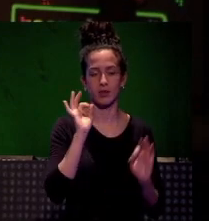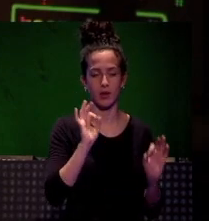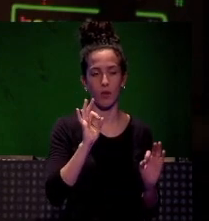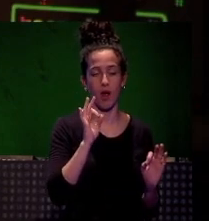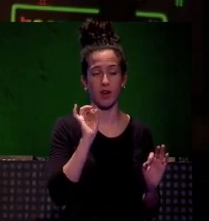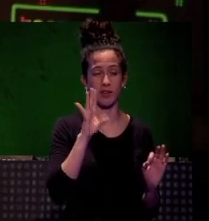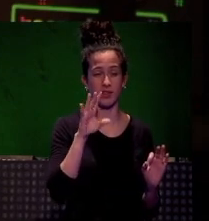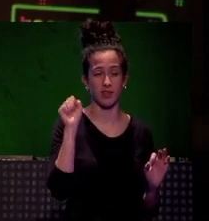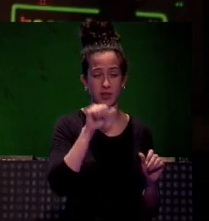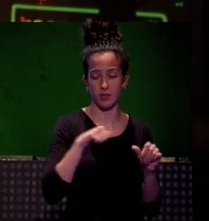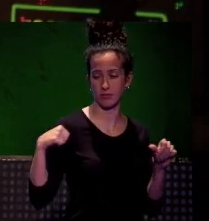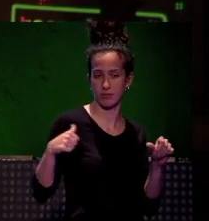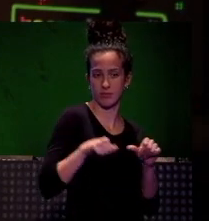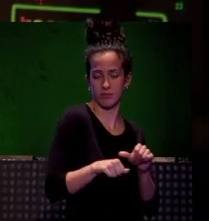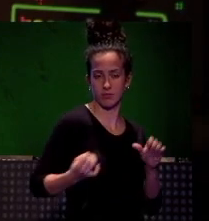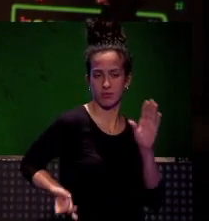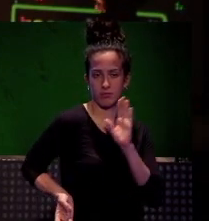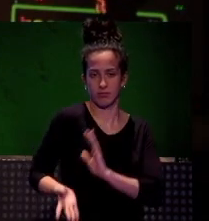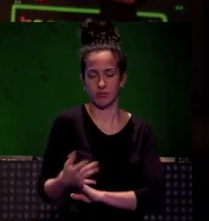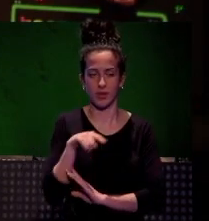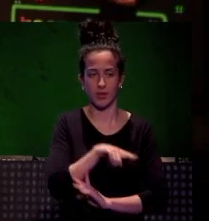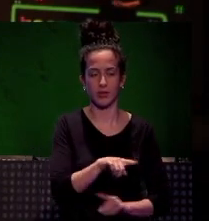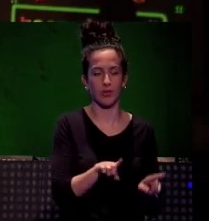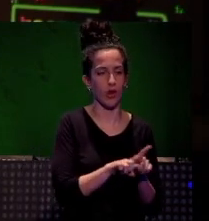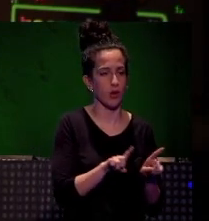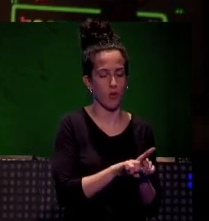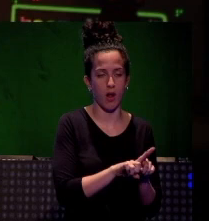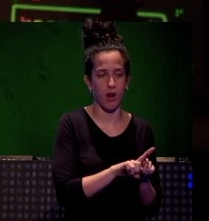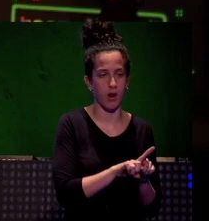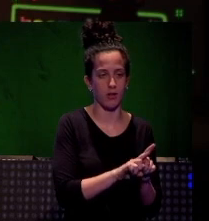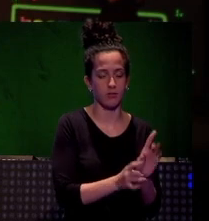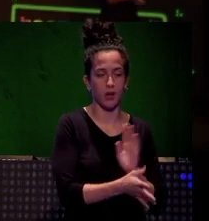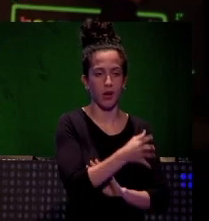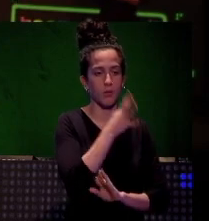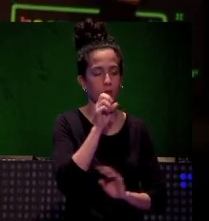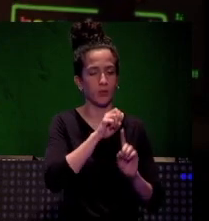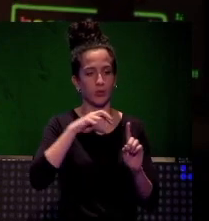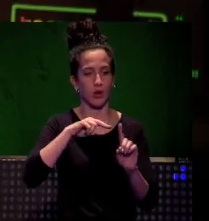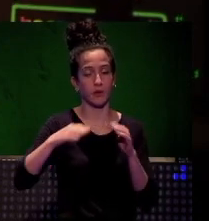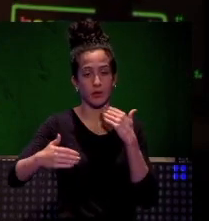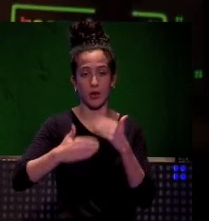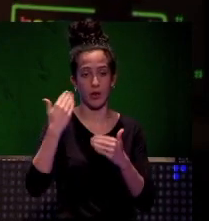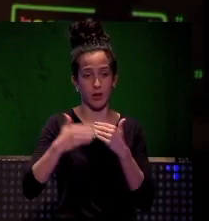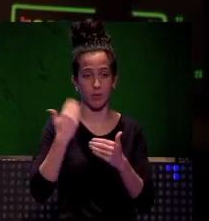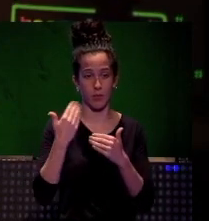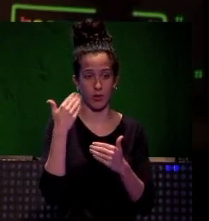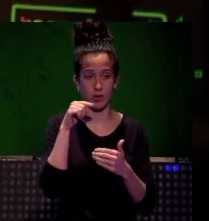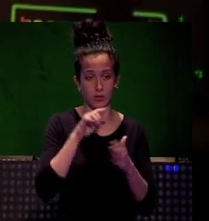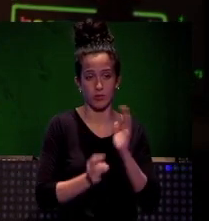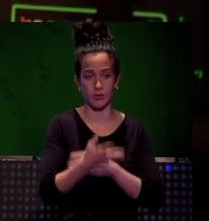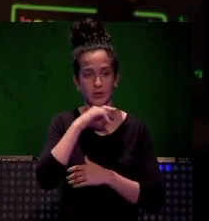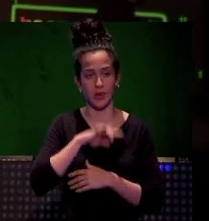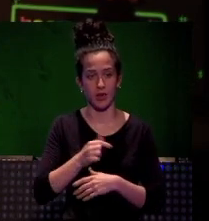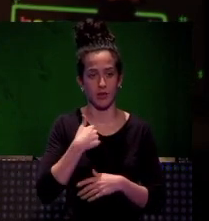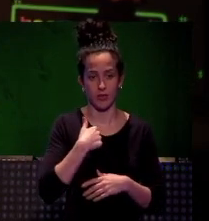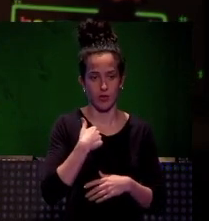de la visión moderna que una vez más tuvo mi antecesora a la que desde desde aquí me